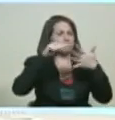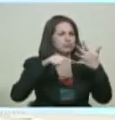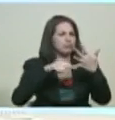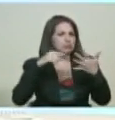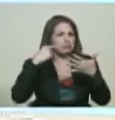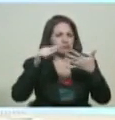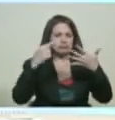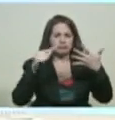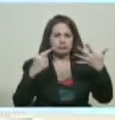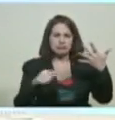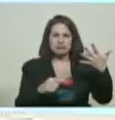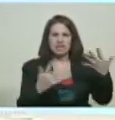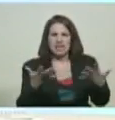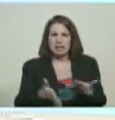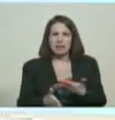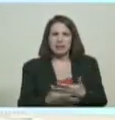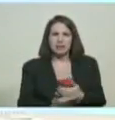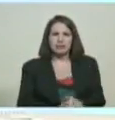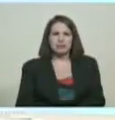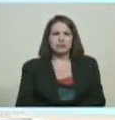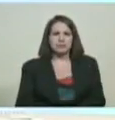echemos a andar